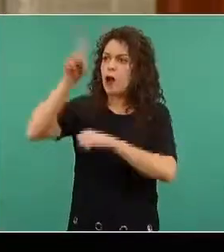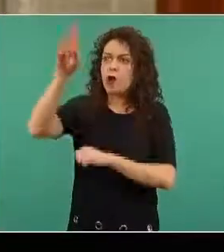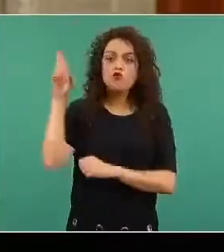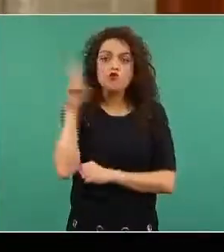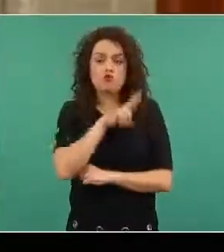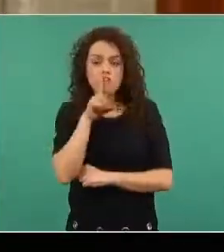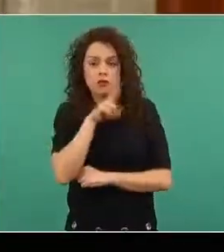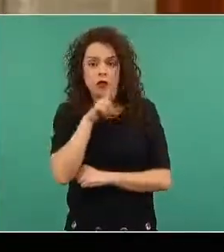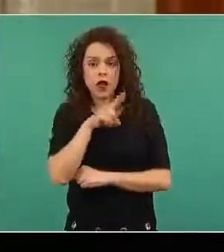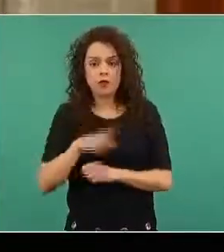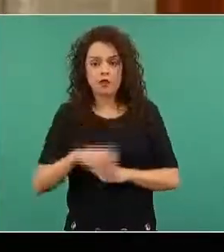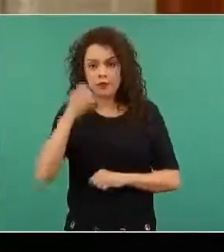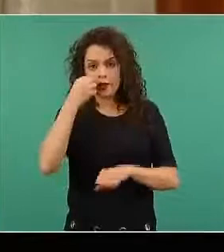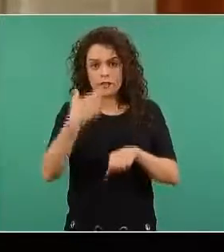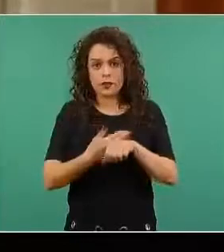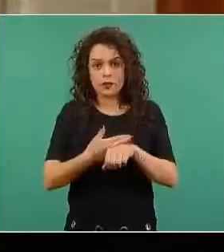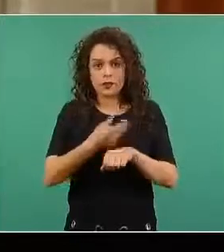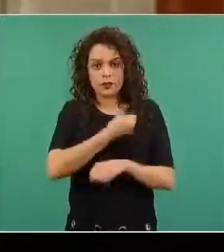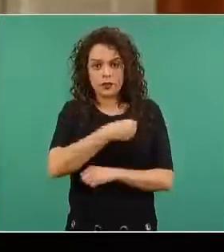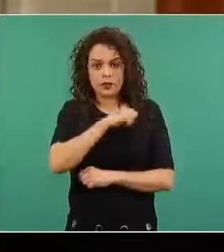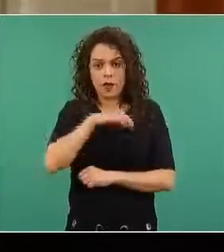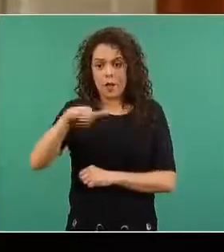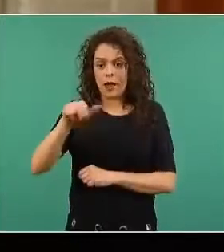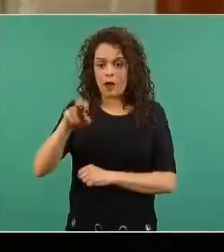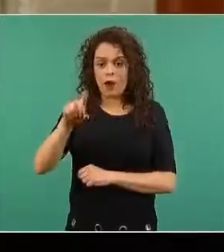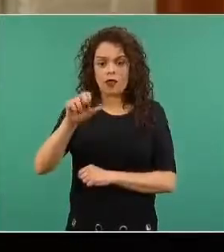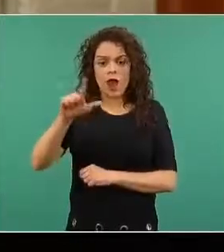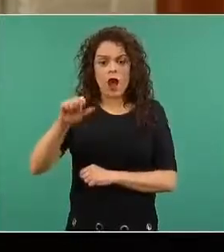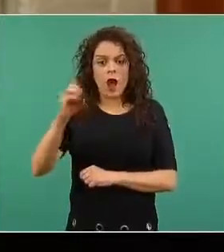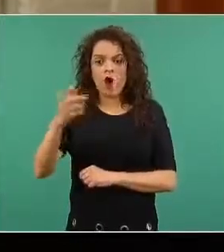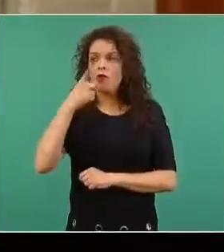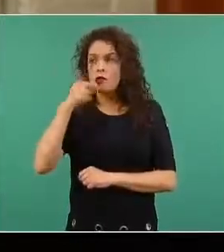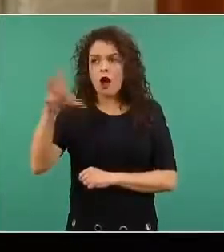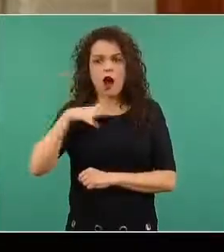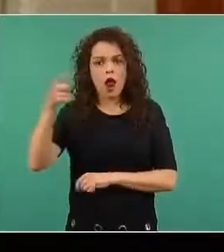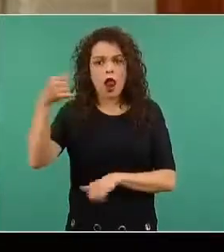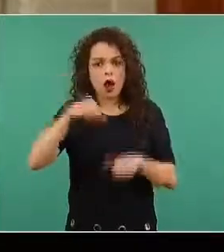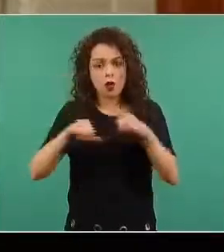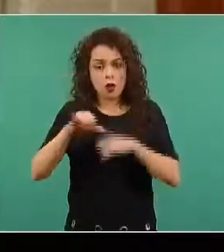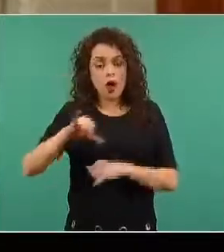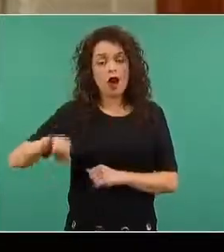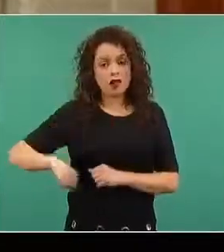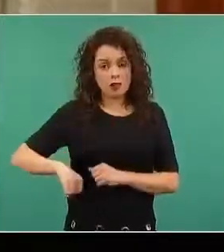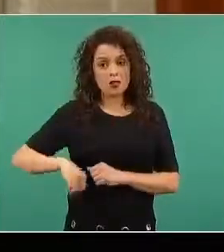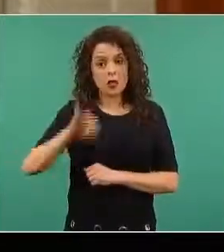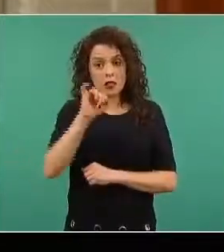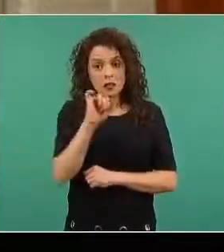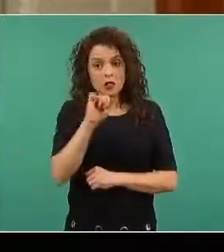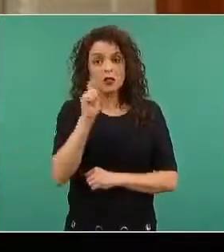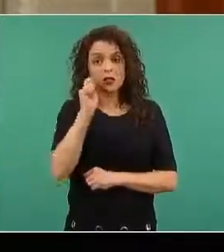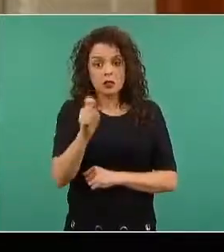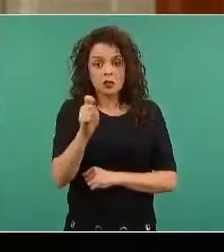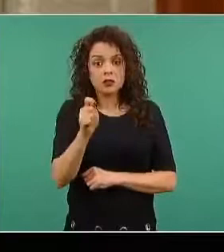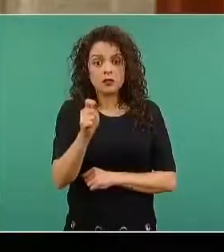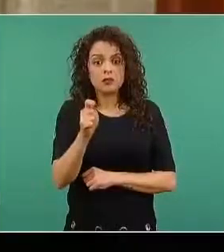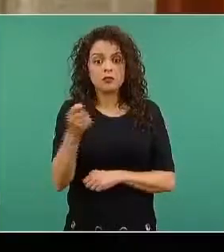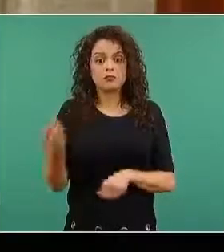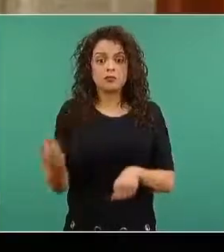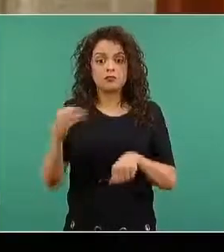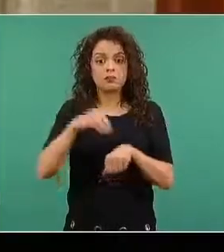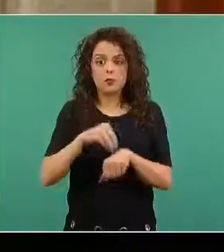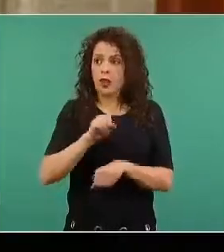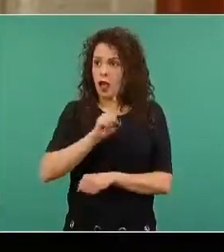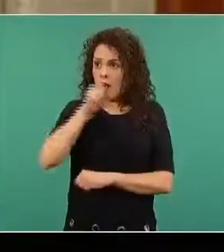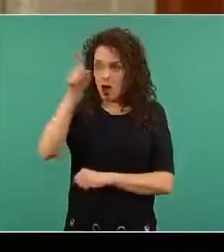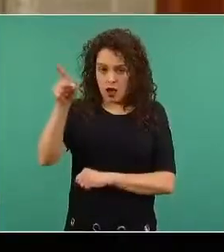secretario de Salud, Manuel de la O, y anunció que hay un laboratorio de ese país interesado justamente en instalarse en Nuevo